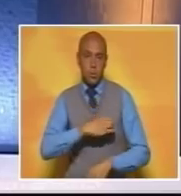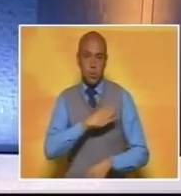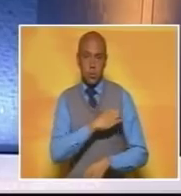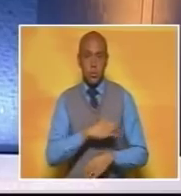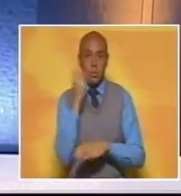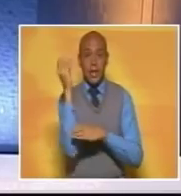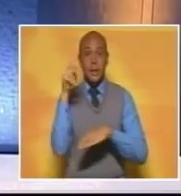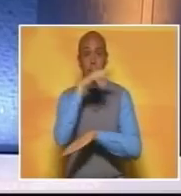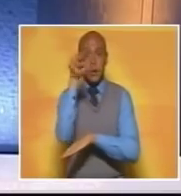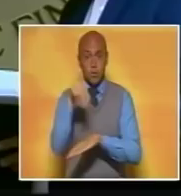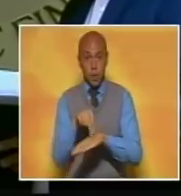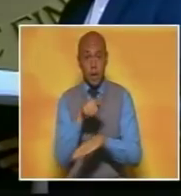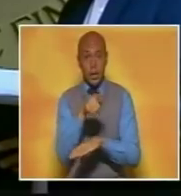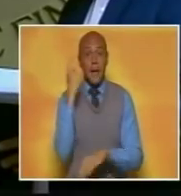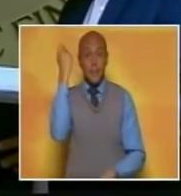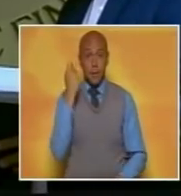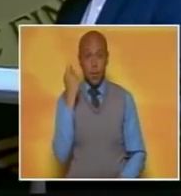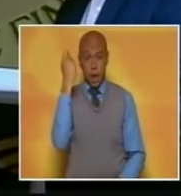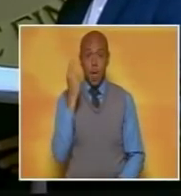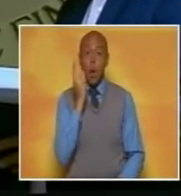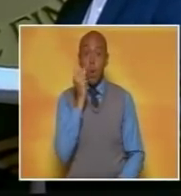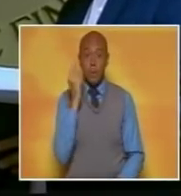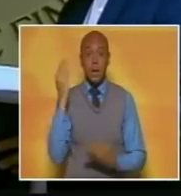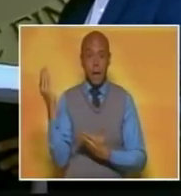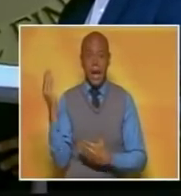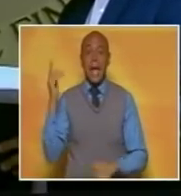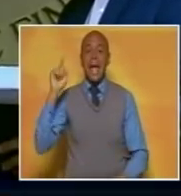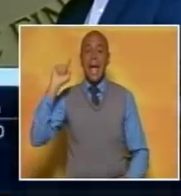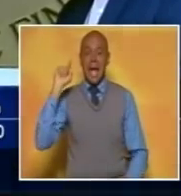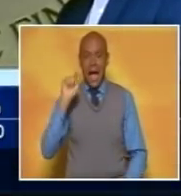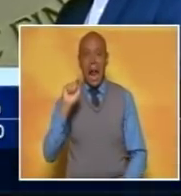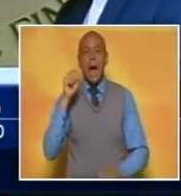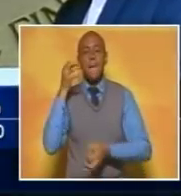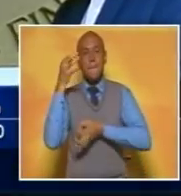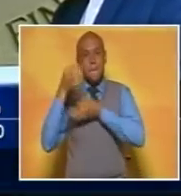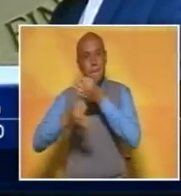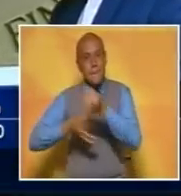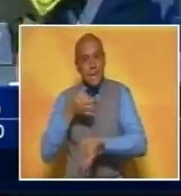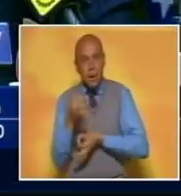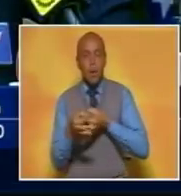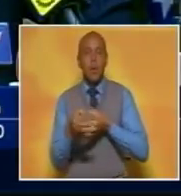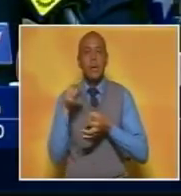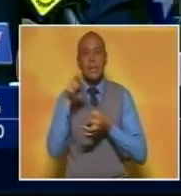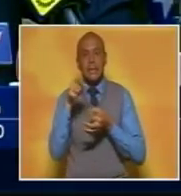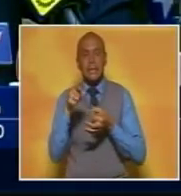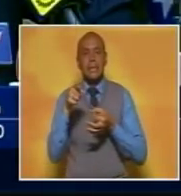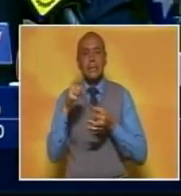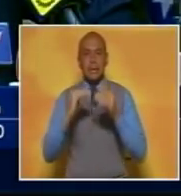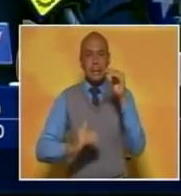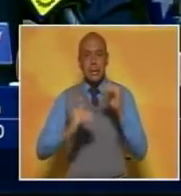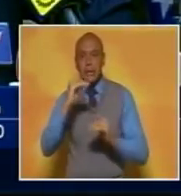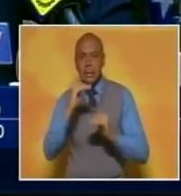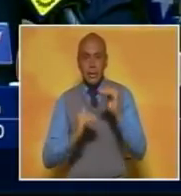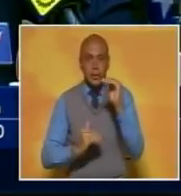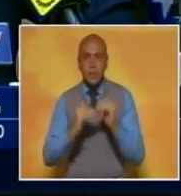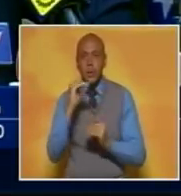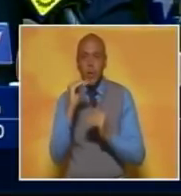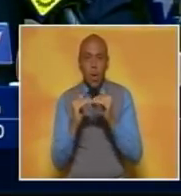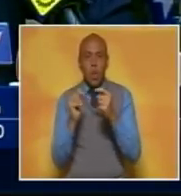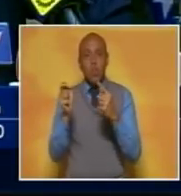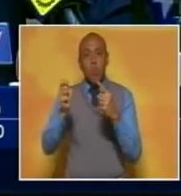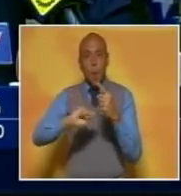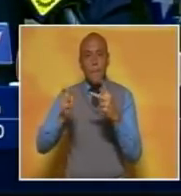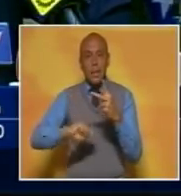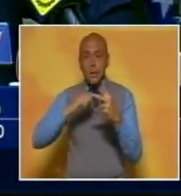Asamblea Nacional. El diputado Alfonso Marquina explicó como causas de la diferencia en la variación de precios entre los 2 últimos